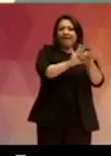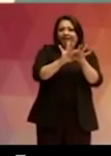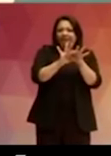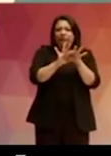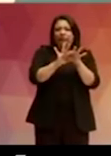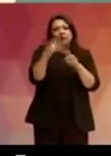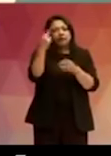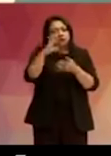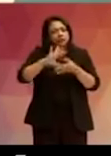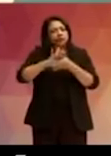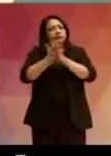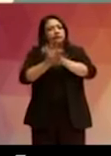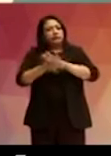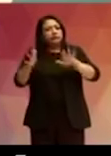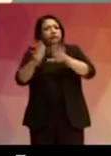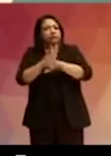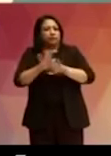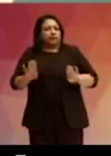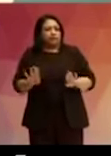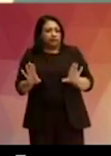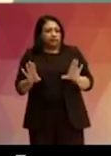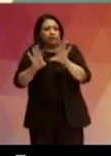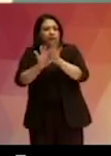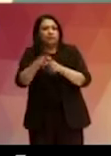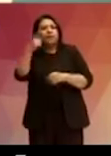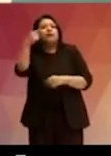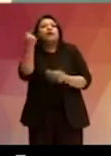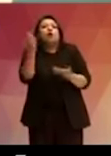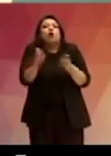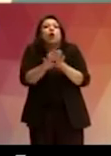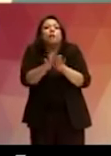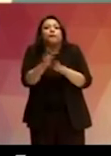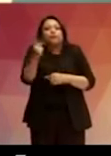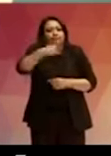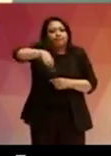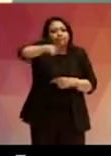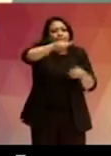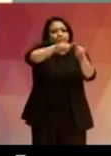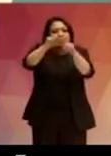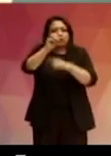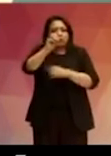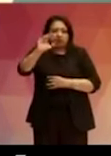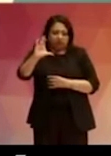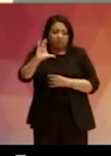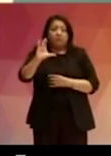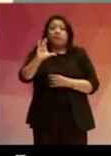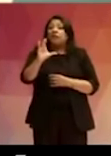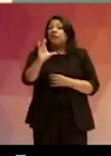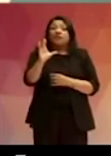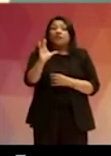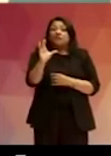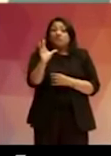que adaptarnos y para eso necesitamos de las organizaciones. Si no, entonces estamos out.